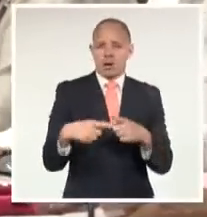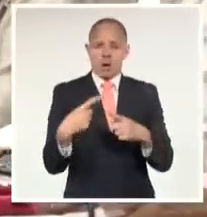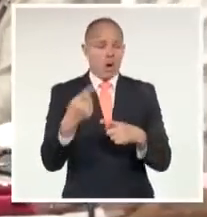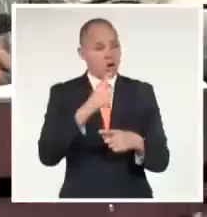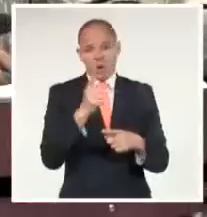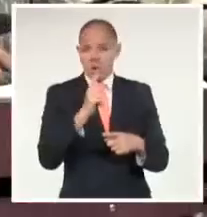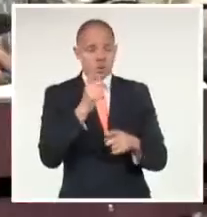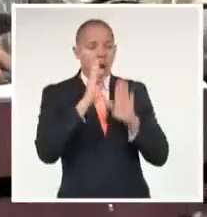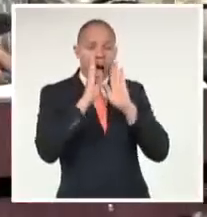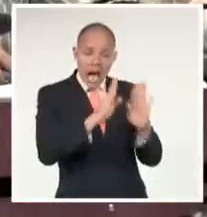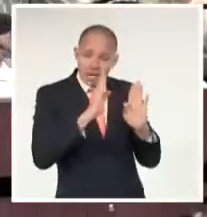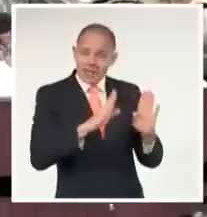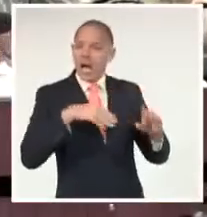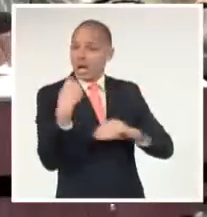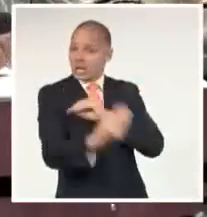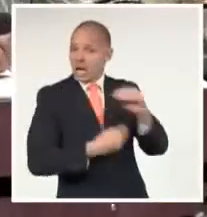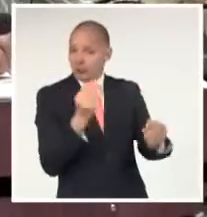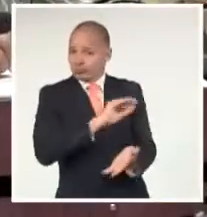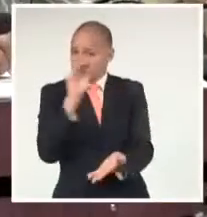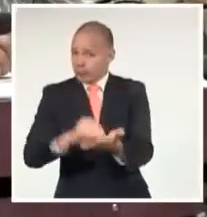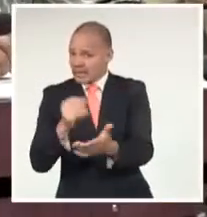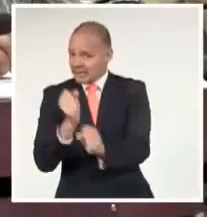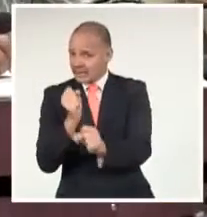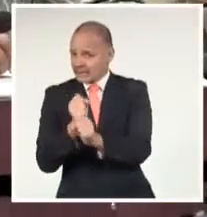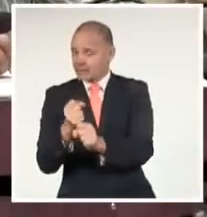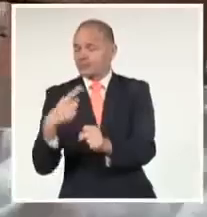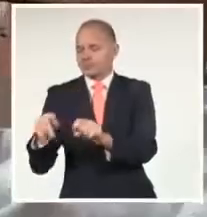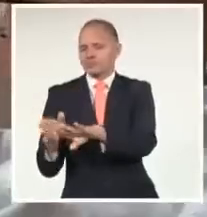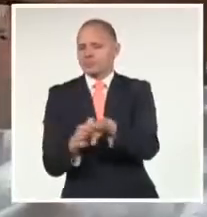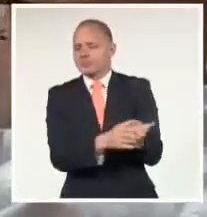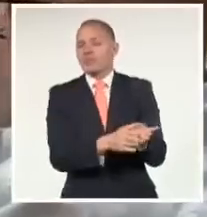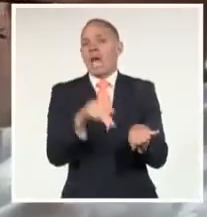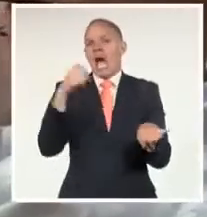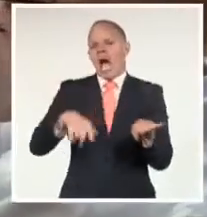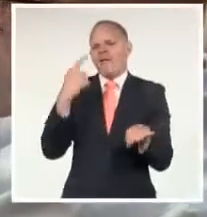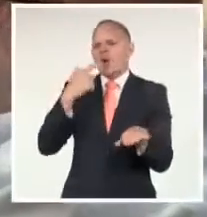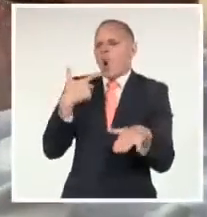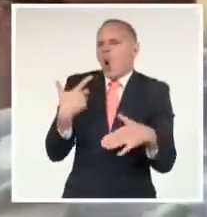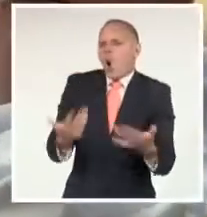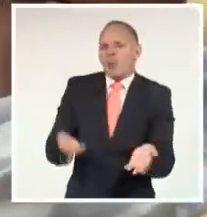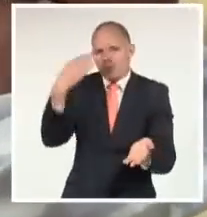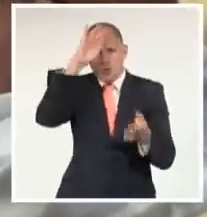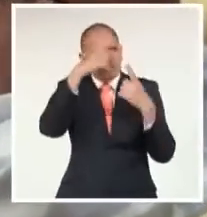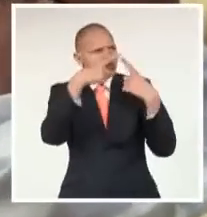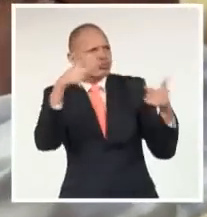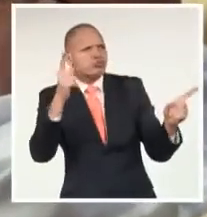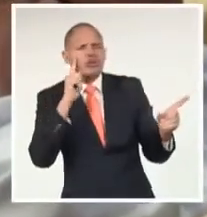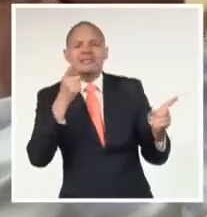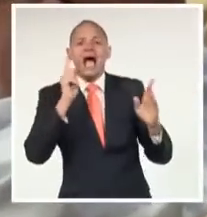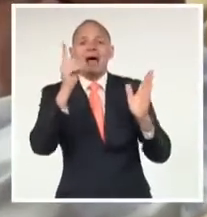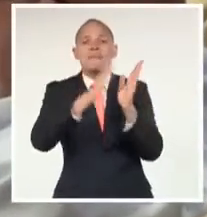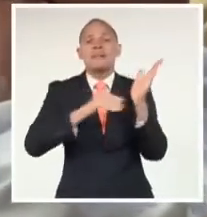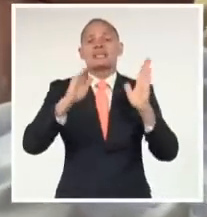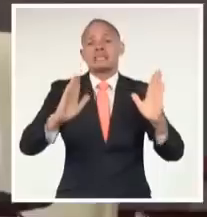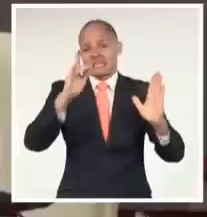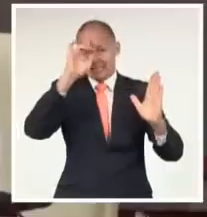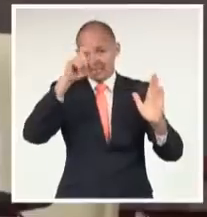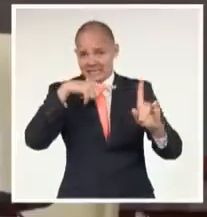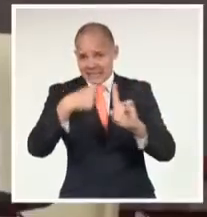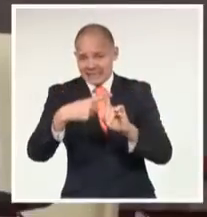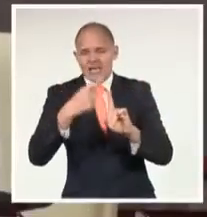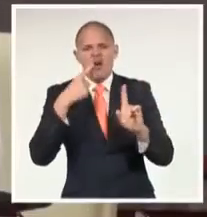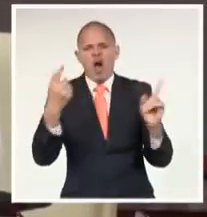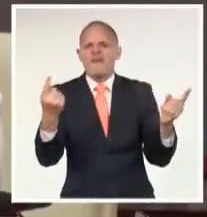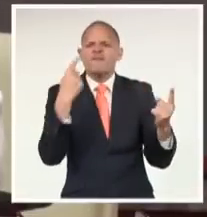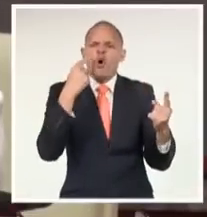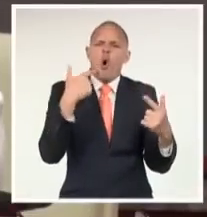sociedad. El máximo órgano de gobierno conoció sobre el comportamiento económico del país al cierre de septiembre, informe